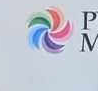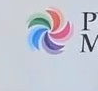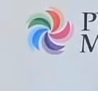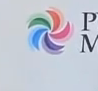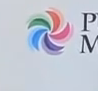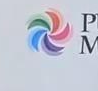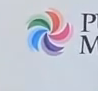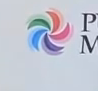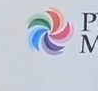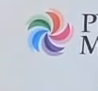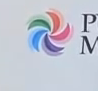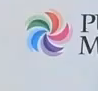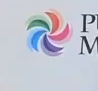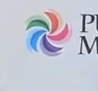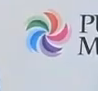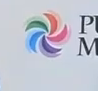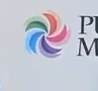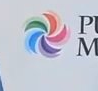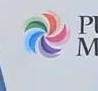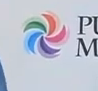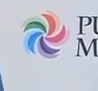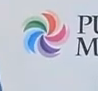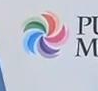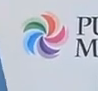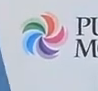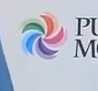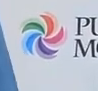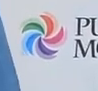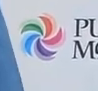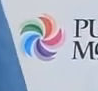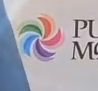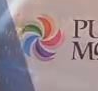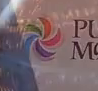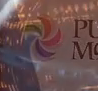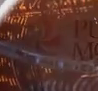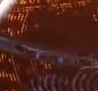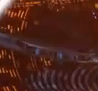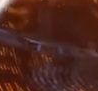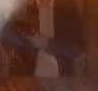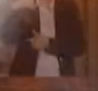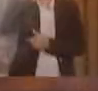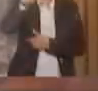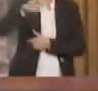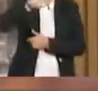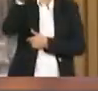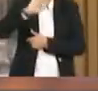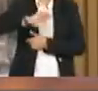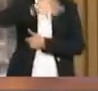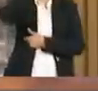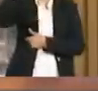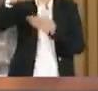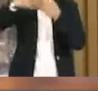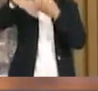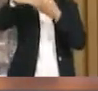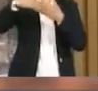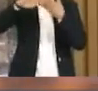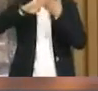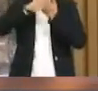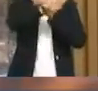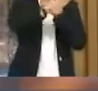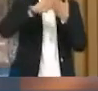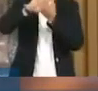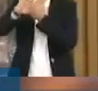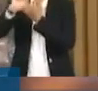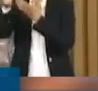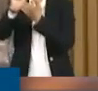este verano será de 649 mil millones de pesos. Hay sanciones administrativas que puede